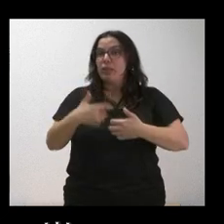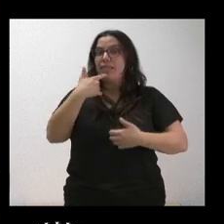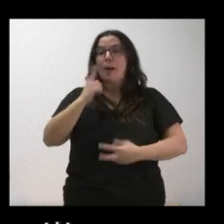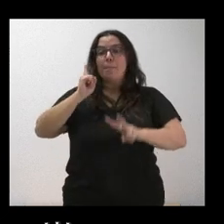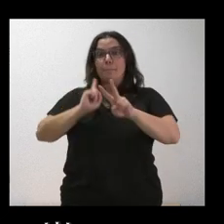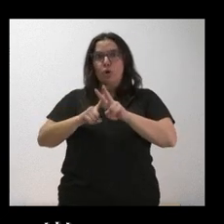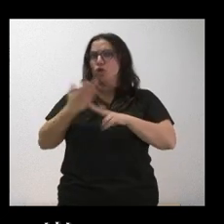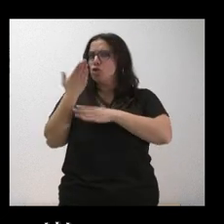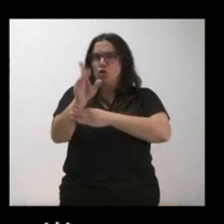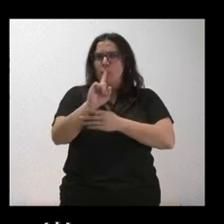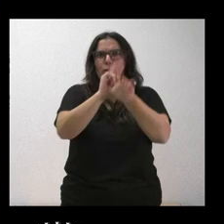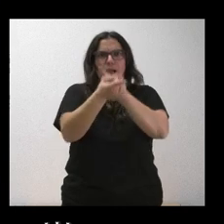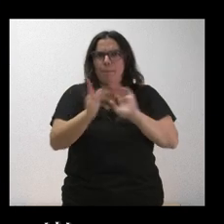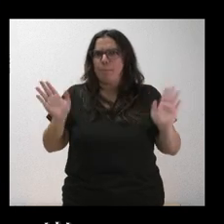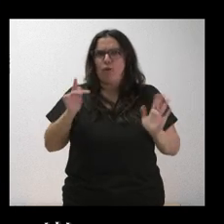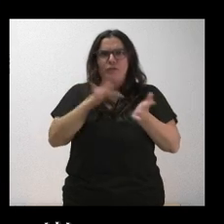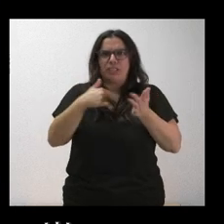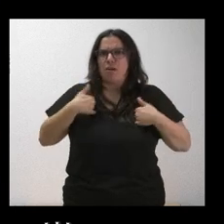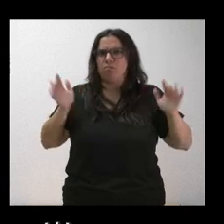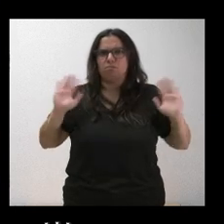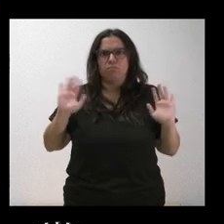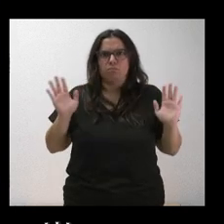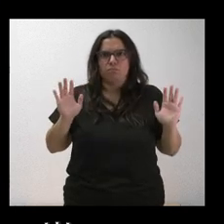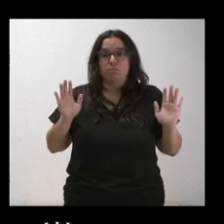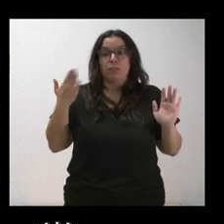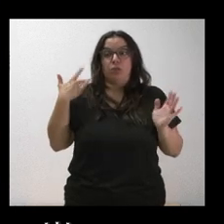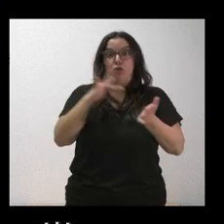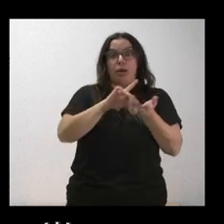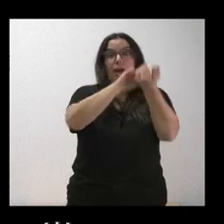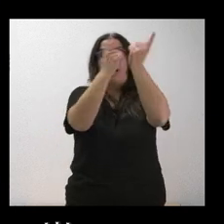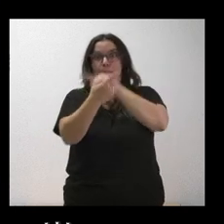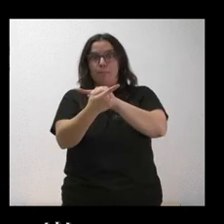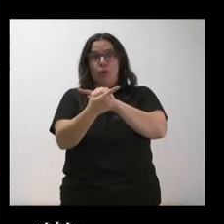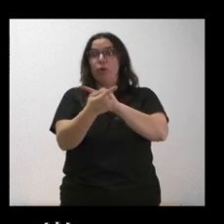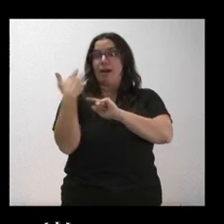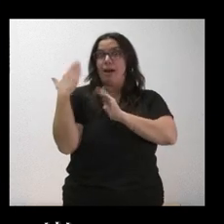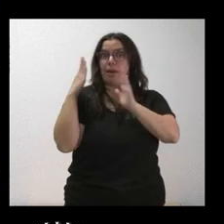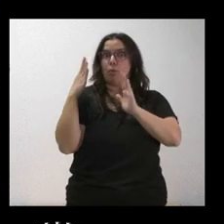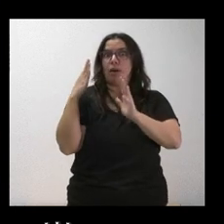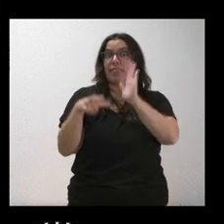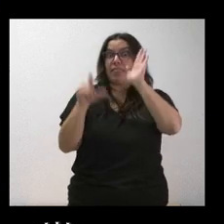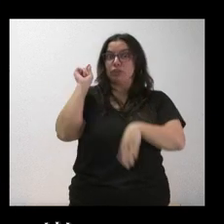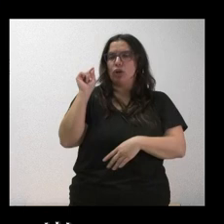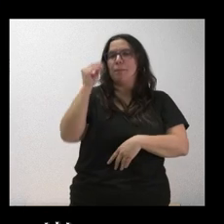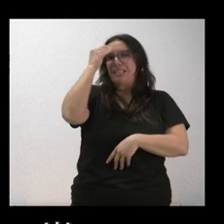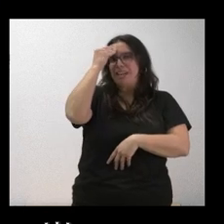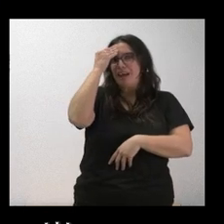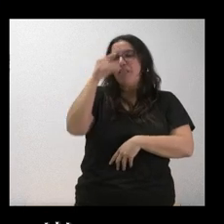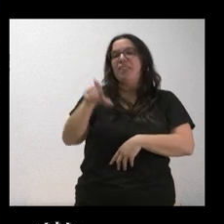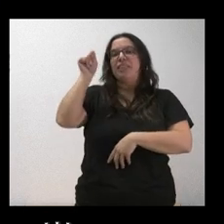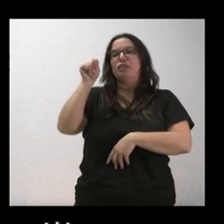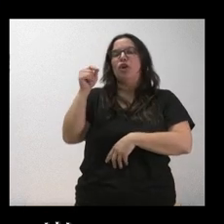había propuesto ese cambio cuando cuando hizo hubo el cambio sí que se achacó a la parte de vox del gobierno no sé si nos